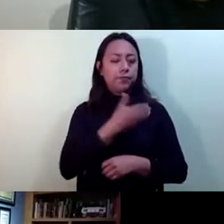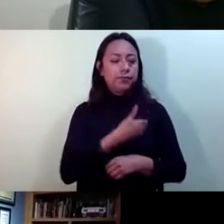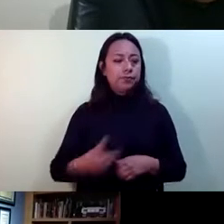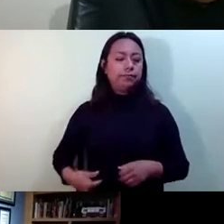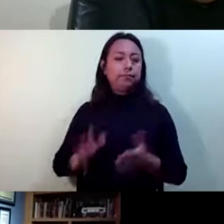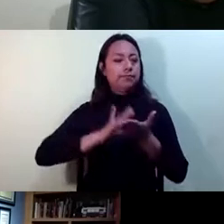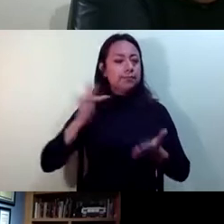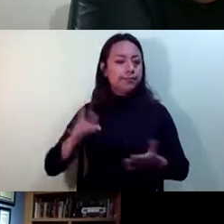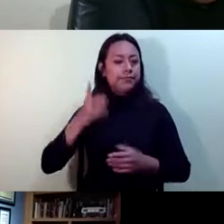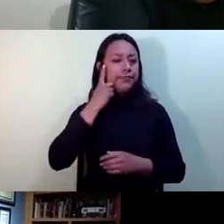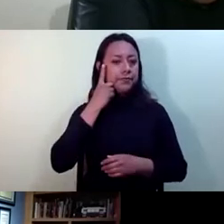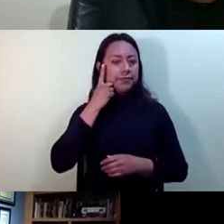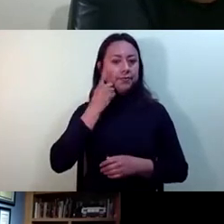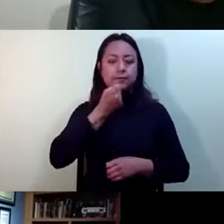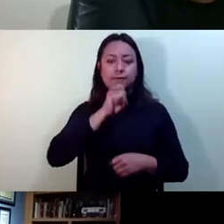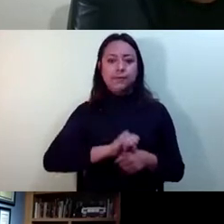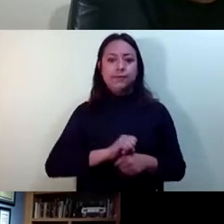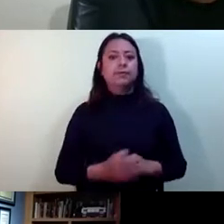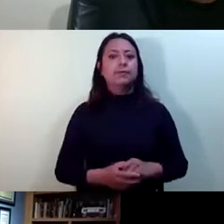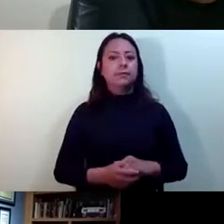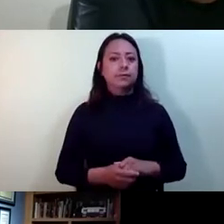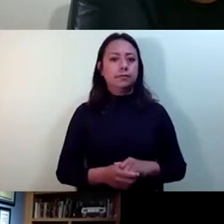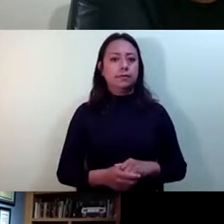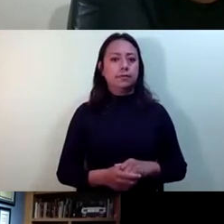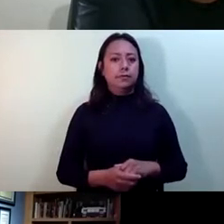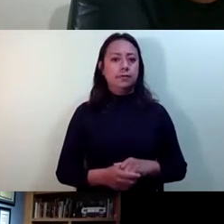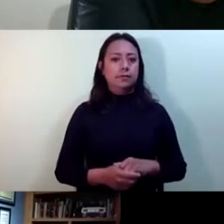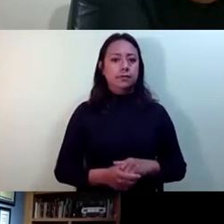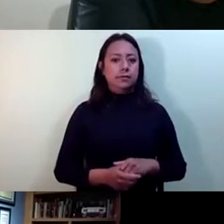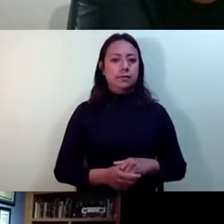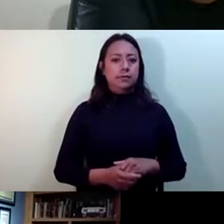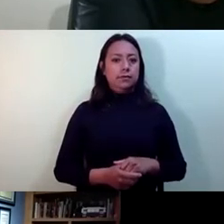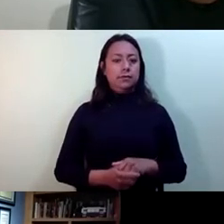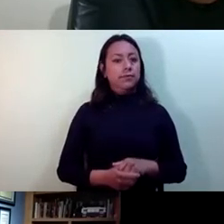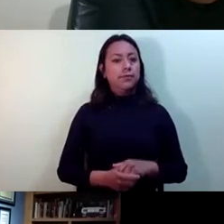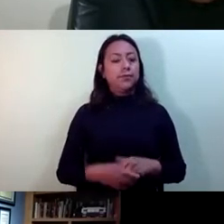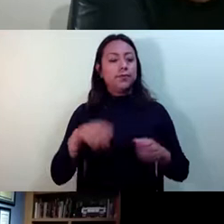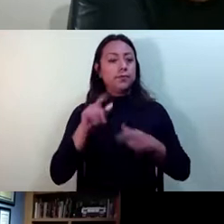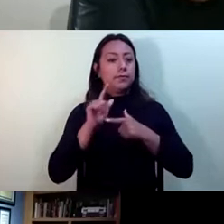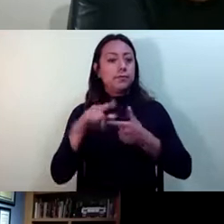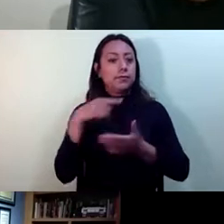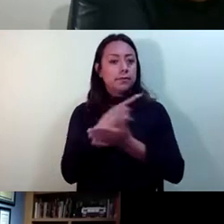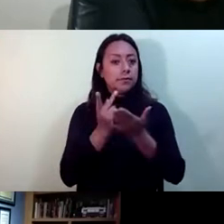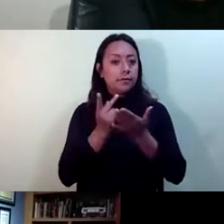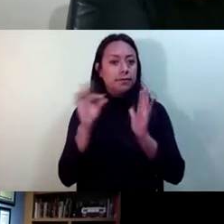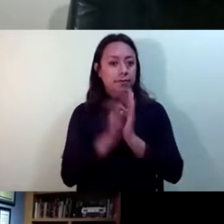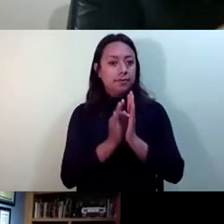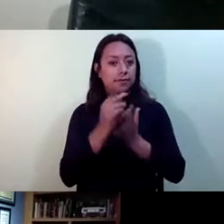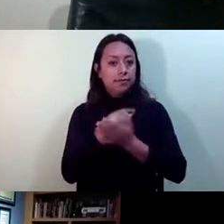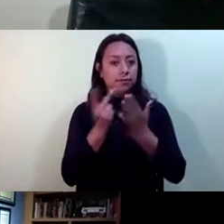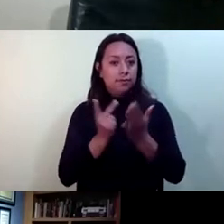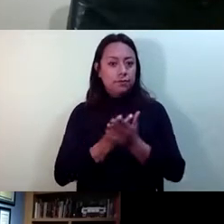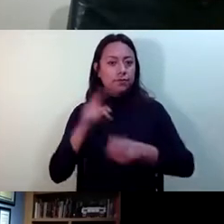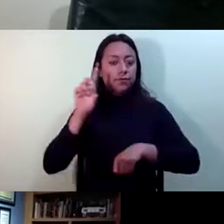Gracias, diputada secretaria. El siguiente punto del orden del día es el análisis, discusión y en su caso aprobación del dictamen mediante el cual